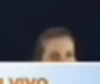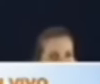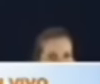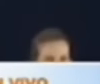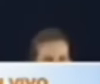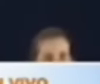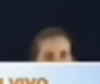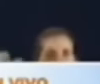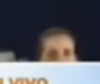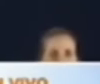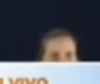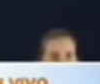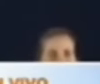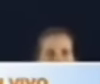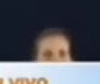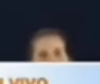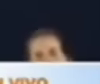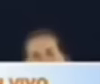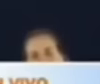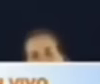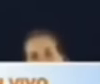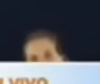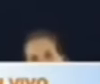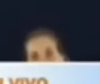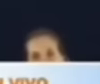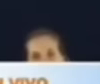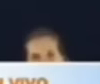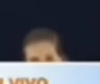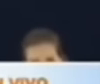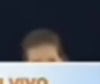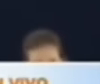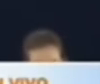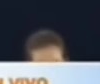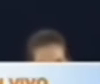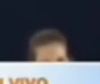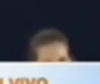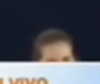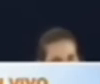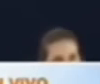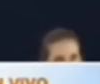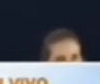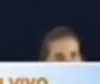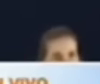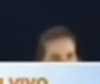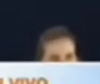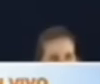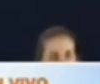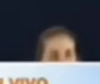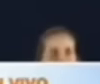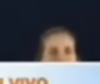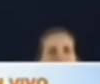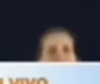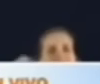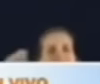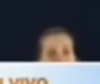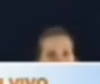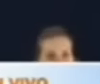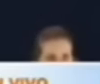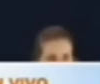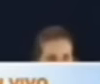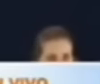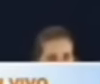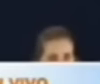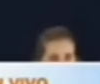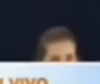747 de emtrasur vinculado a la guardia Revolucionaria islámica de Irán Argentina no se va a